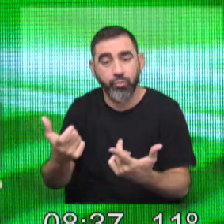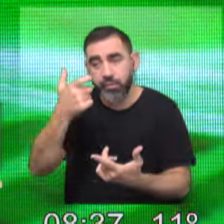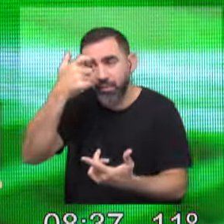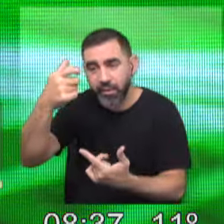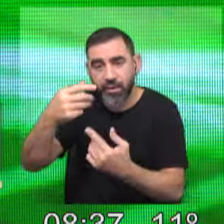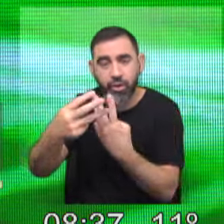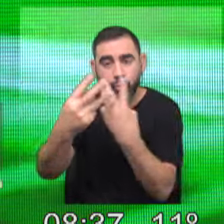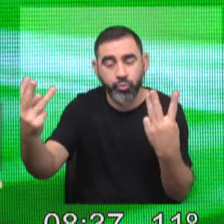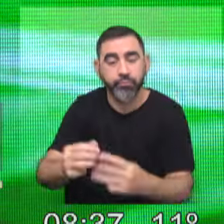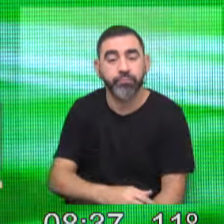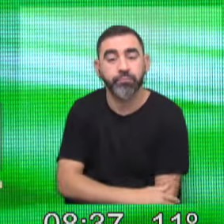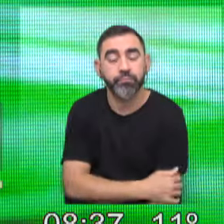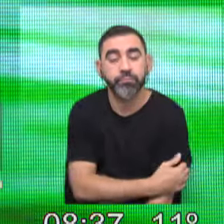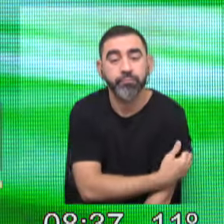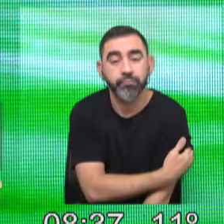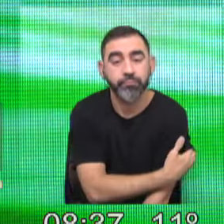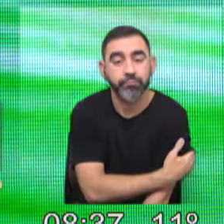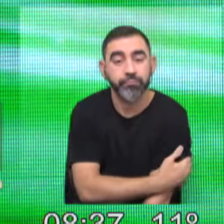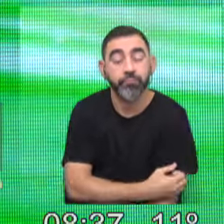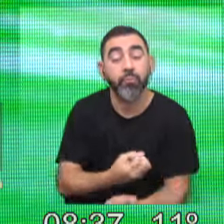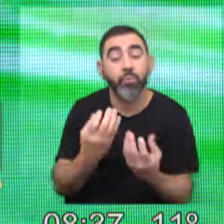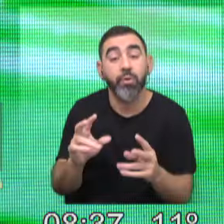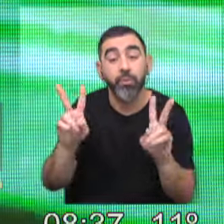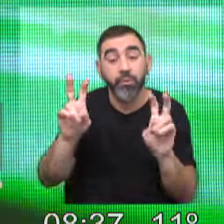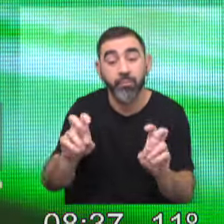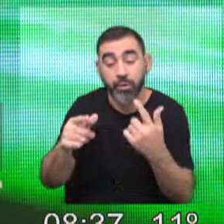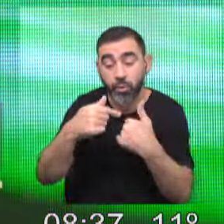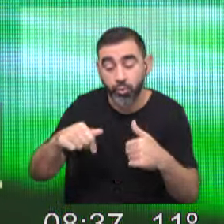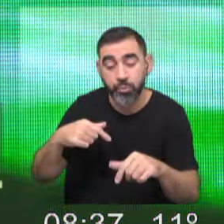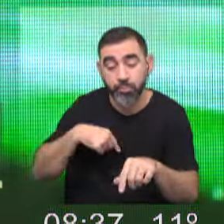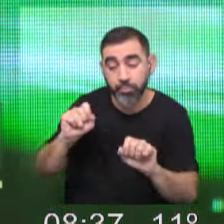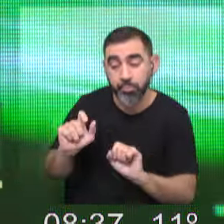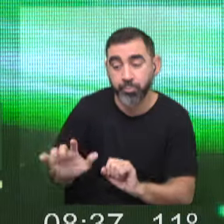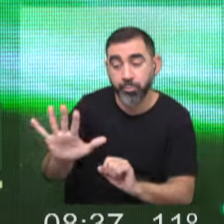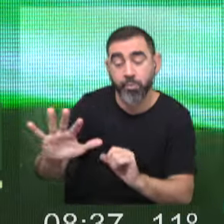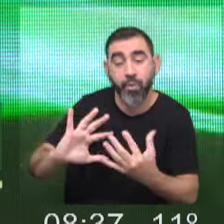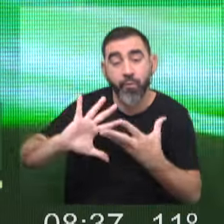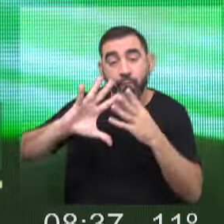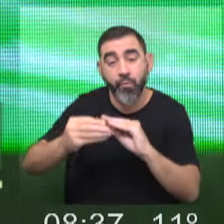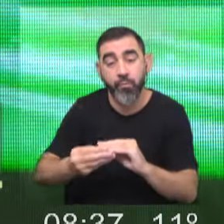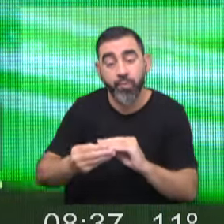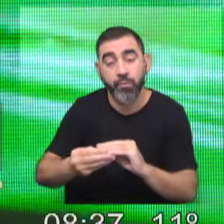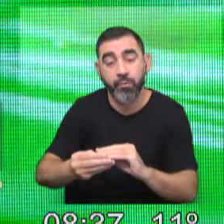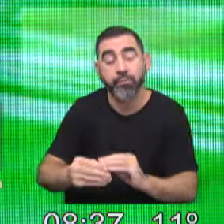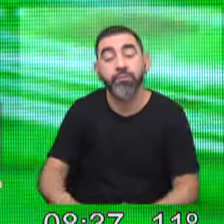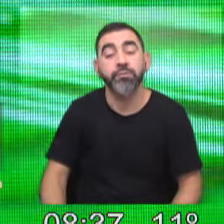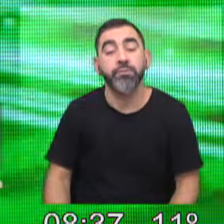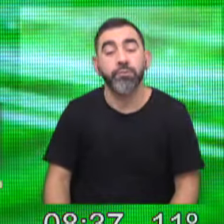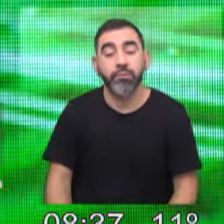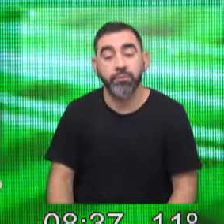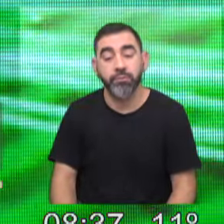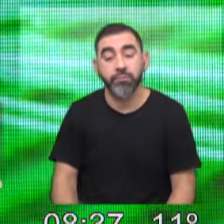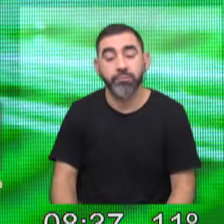técnicos, ¿correcto? Porque hay un tema en el cual nosotros tenemos nuestras propias estructuras, que se llama FAO Campus,